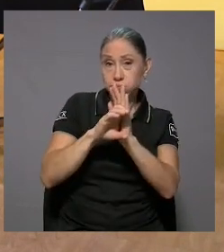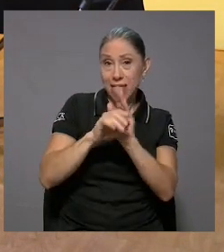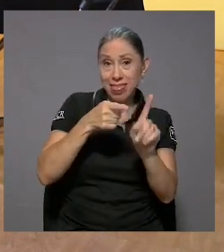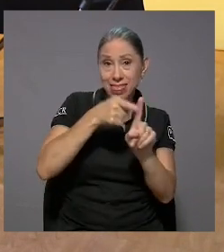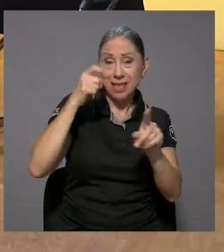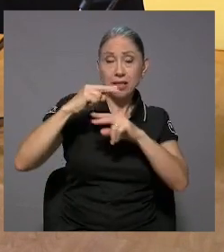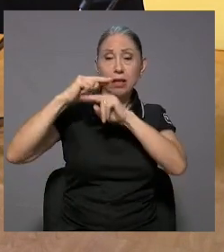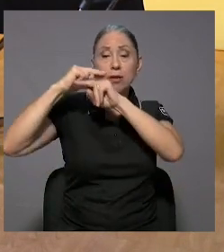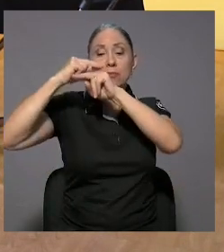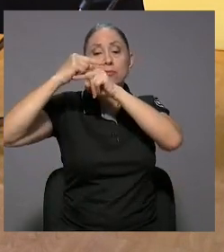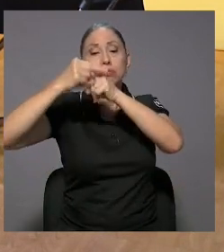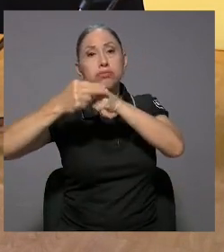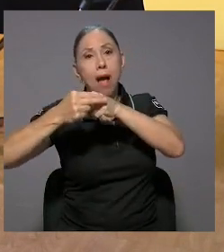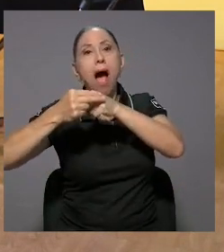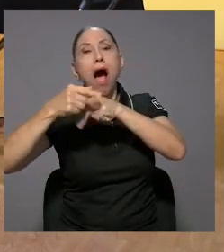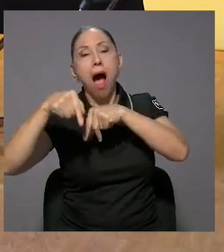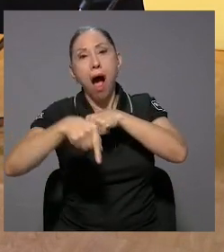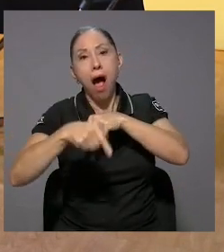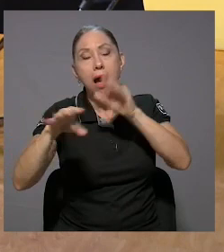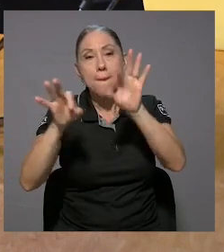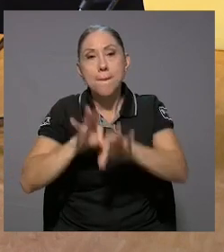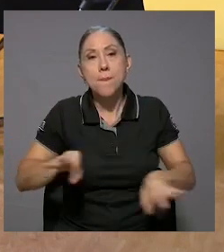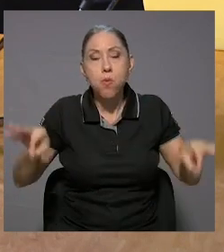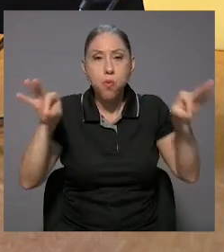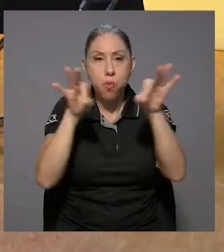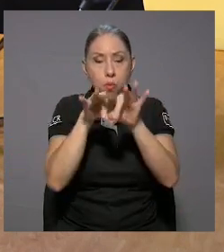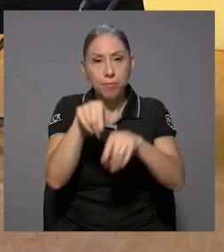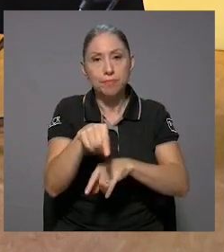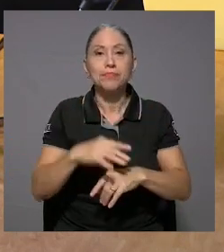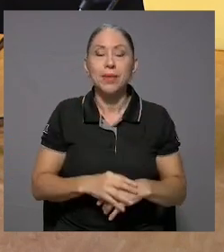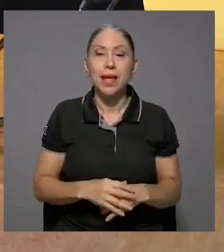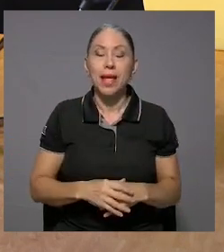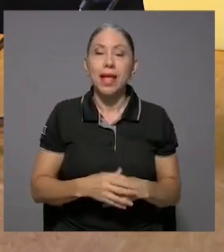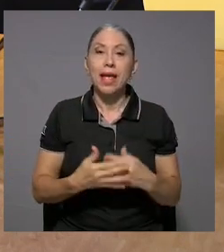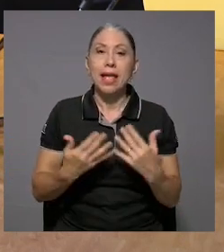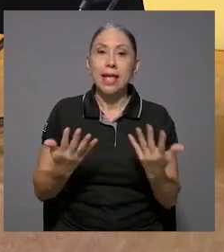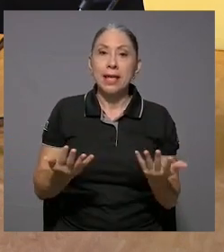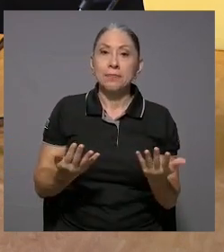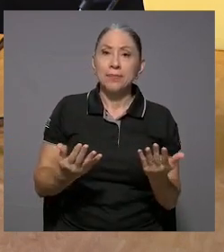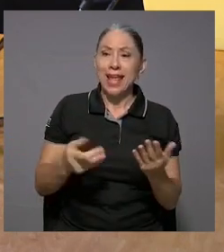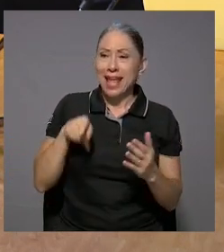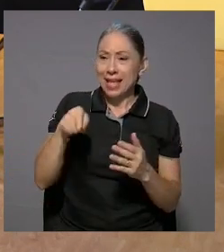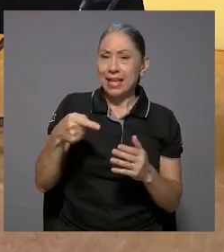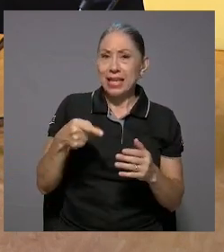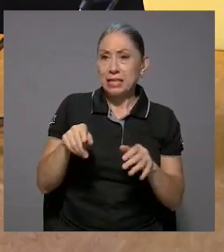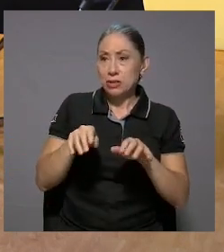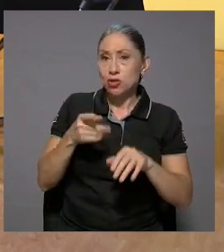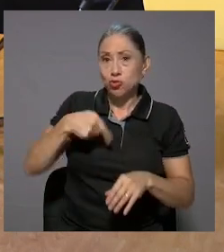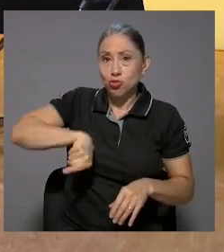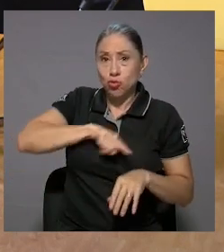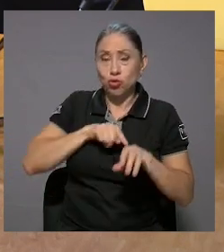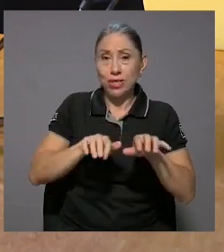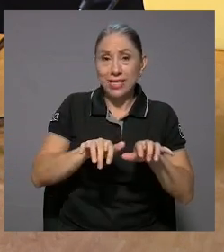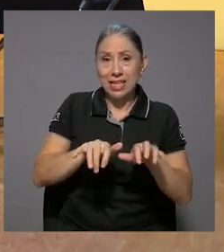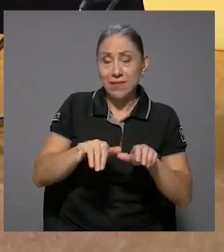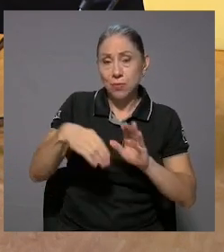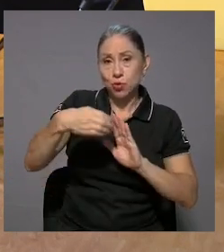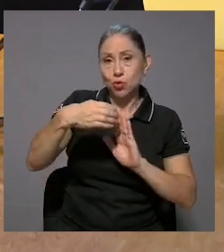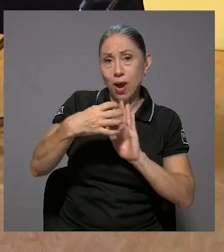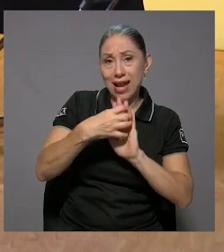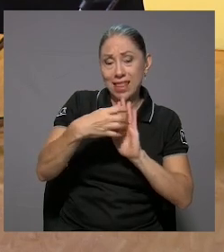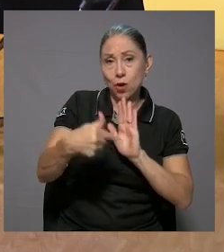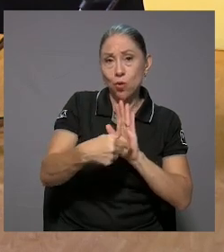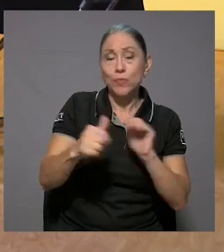satelitales toman, ¿verdad?, como una relevancia muy, muy importante. En el artículo que escribimos era